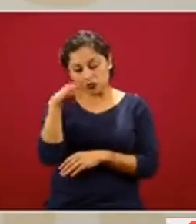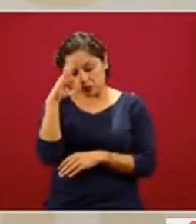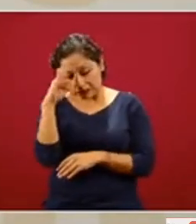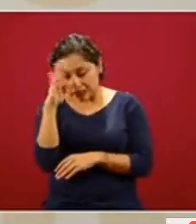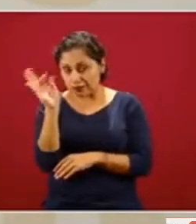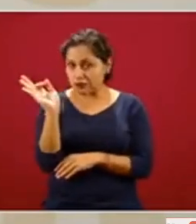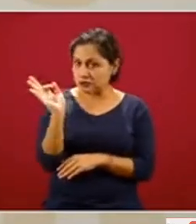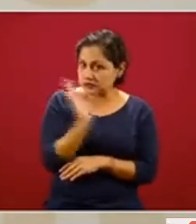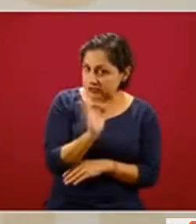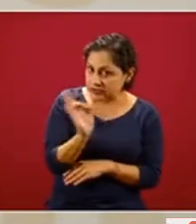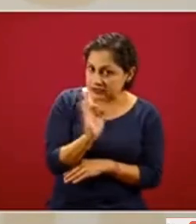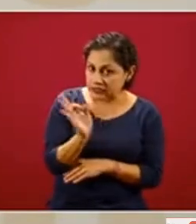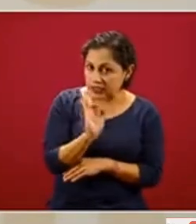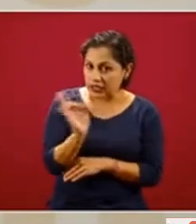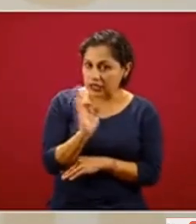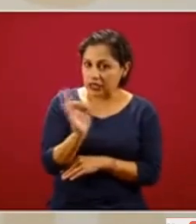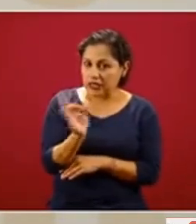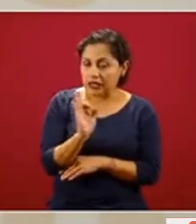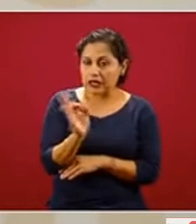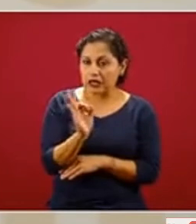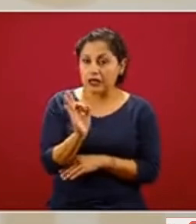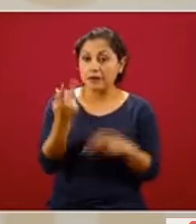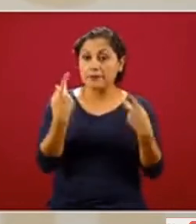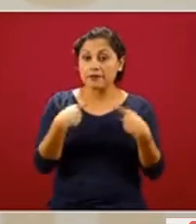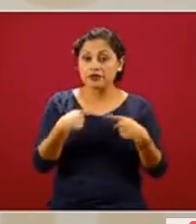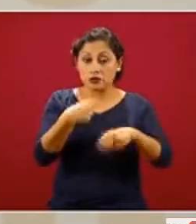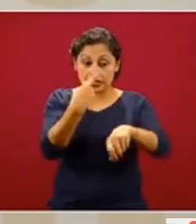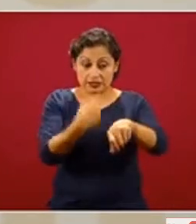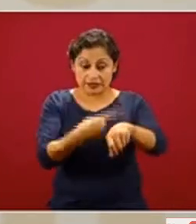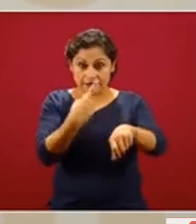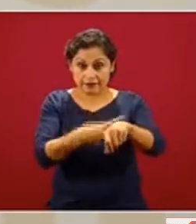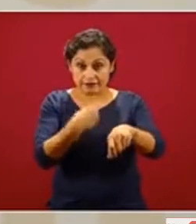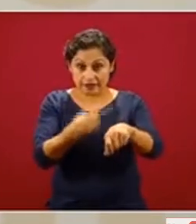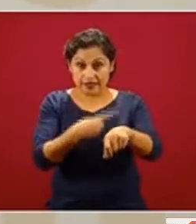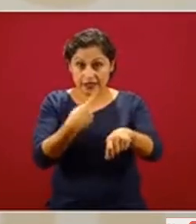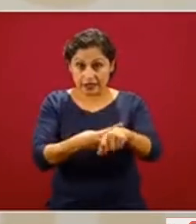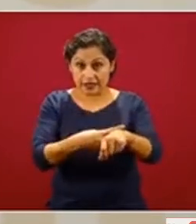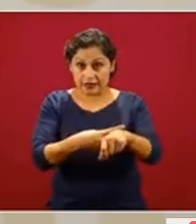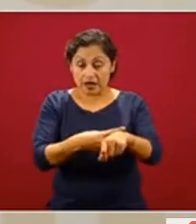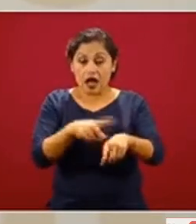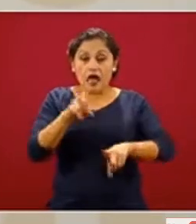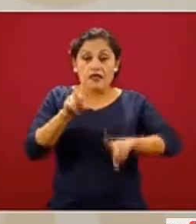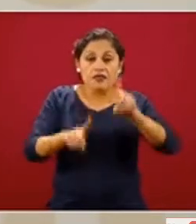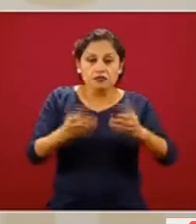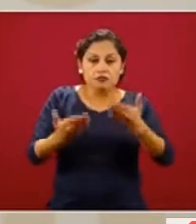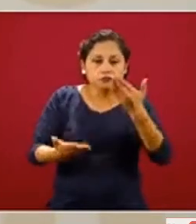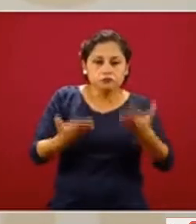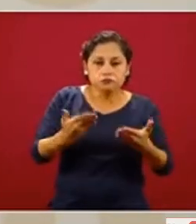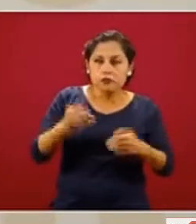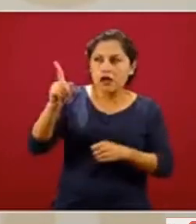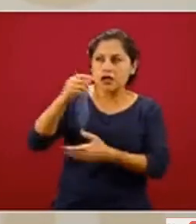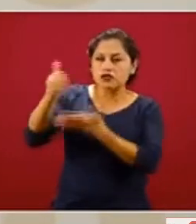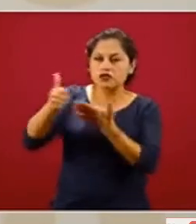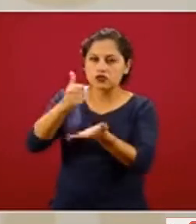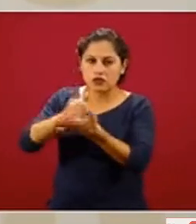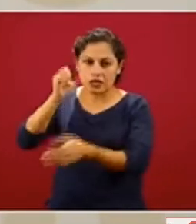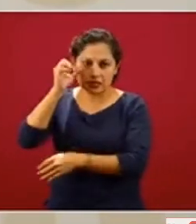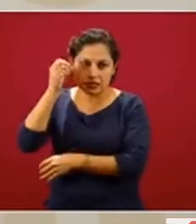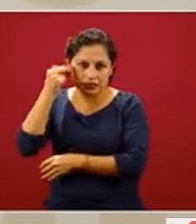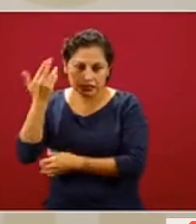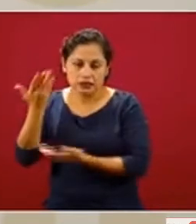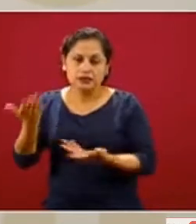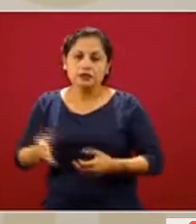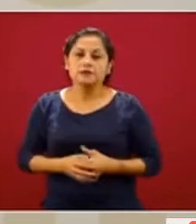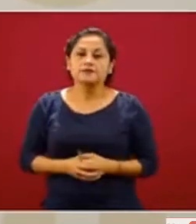posibles las proporciones de casos que ocurrían en ese momento en Wuhan y en Hubei, la tasa de